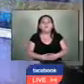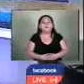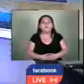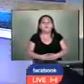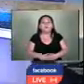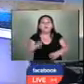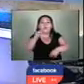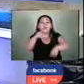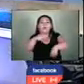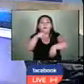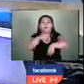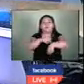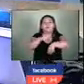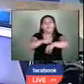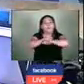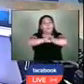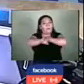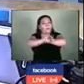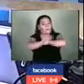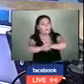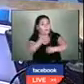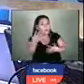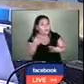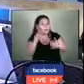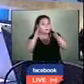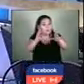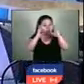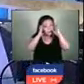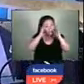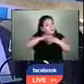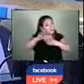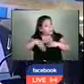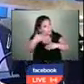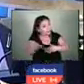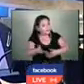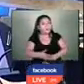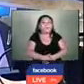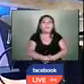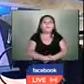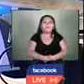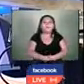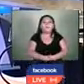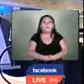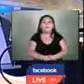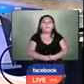Es momento de hacer nuestra primera pausa comercial. Quédese con nosotros. Volvemos con más noticias.